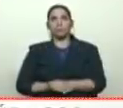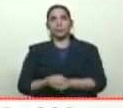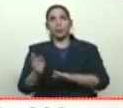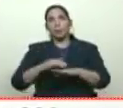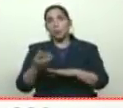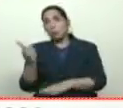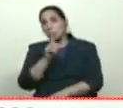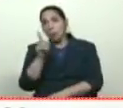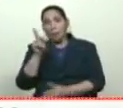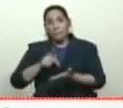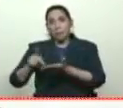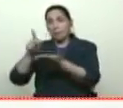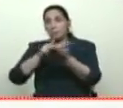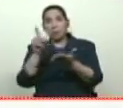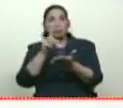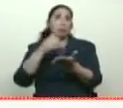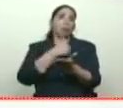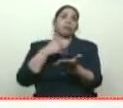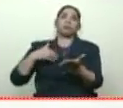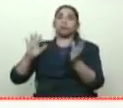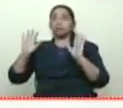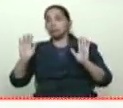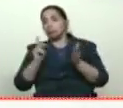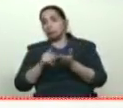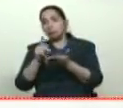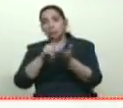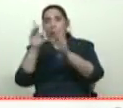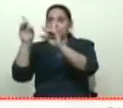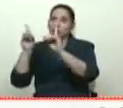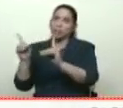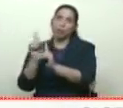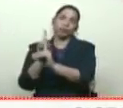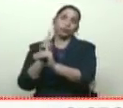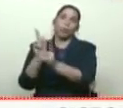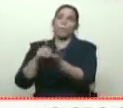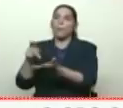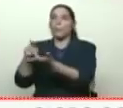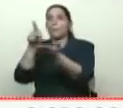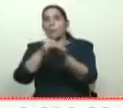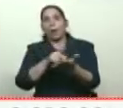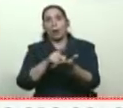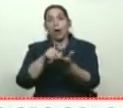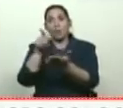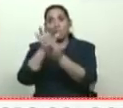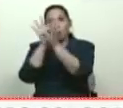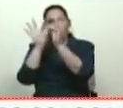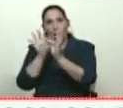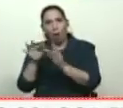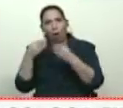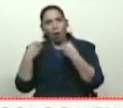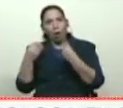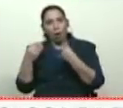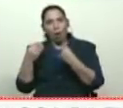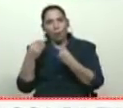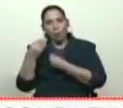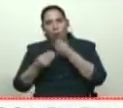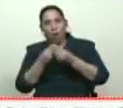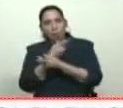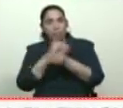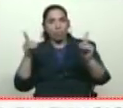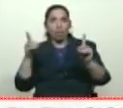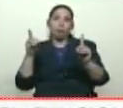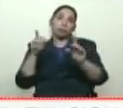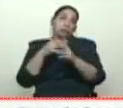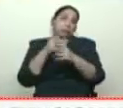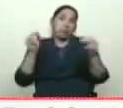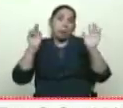no participaron fue porque no quisieron participar y decidieron no participar. Y una manera de ejercer la democracia es no participar